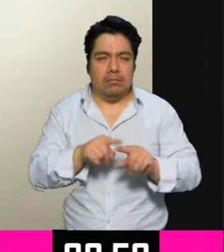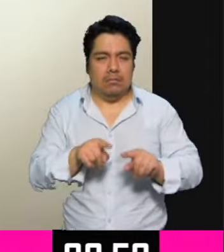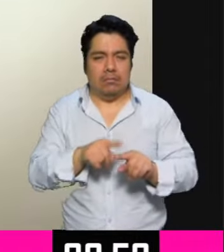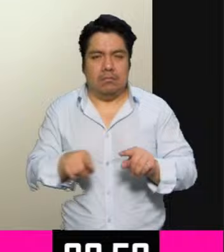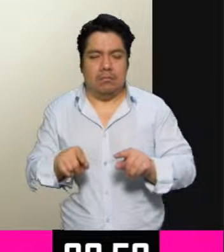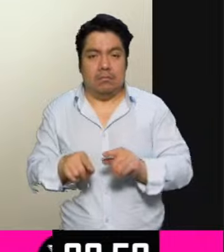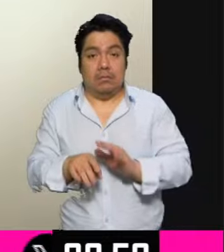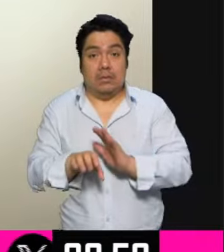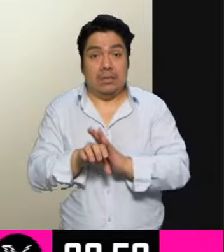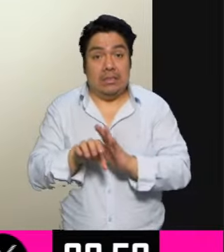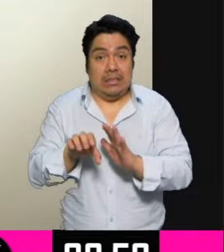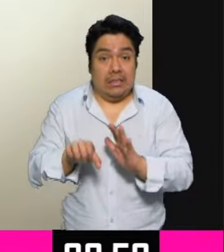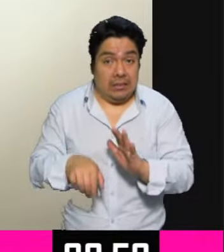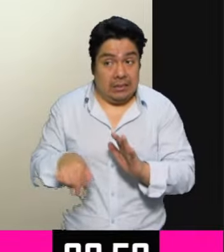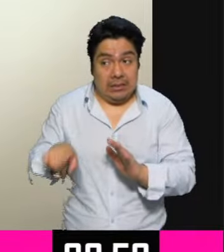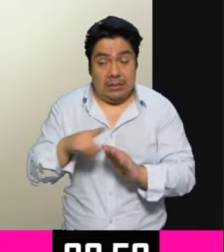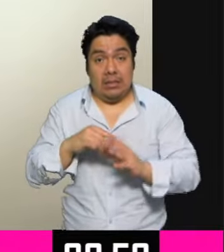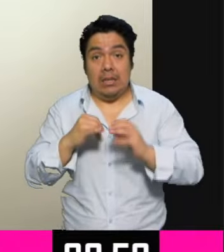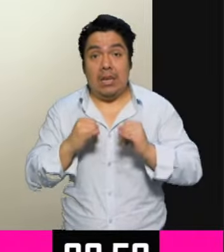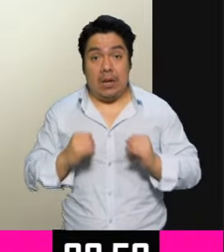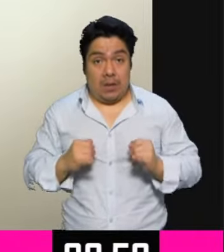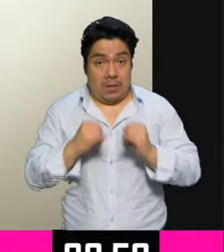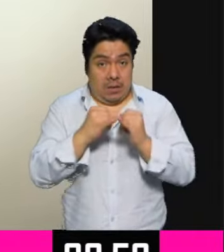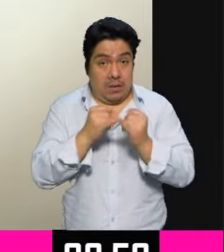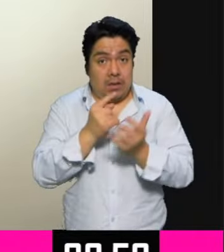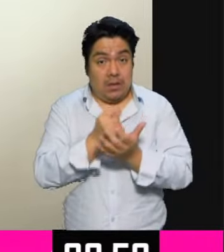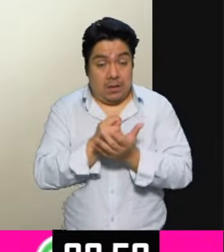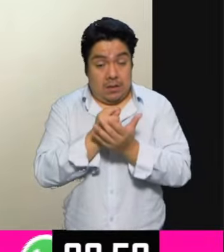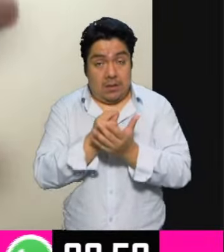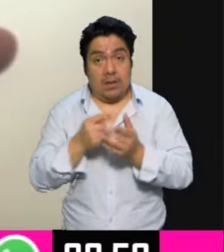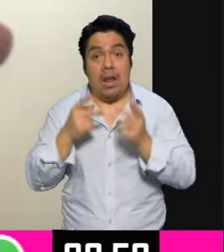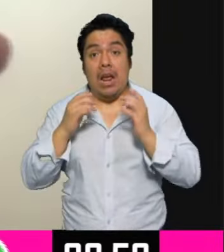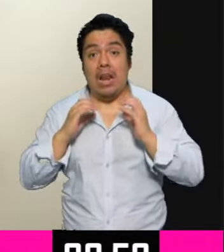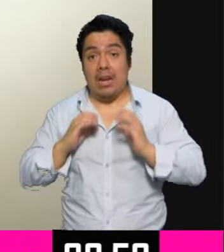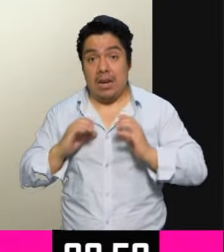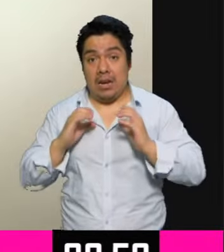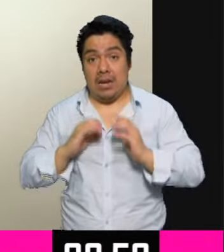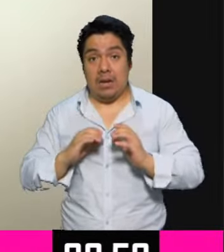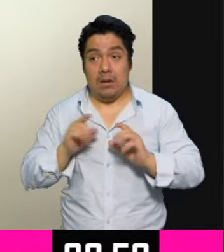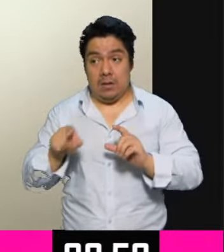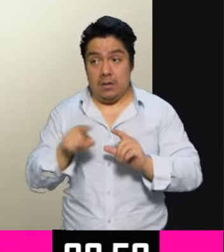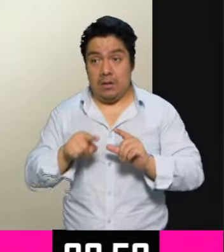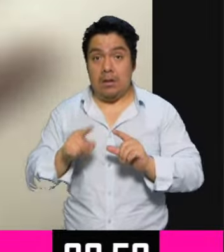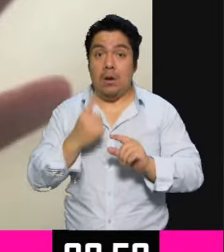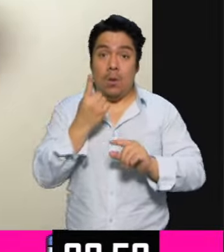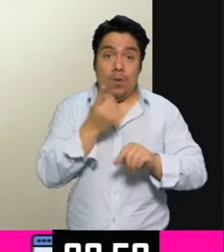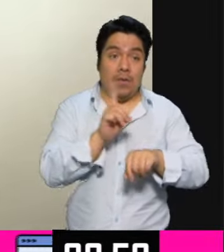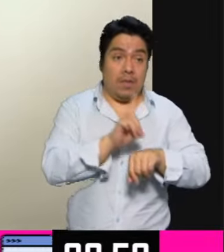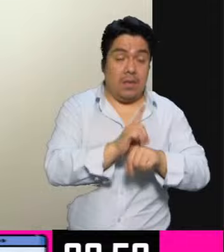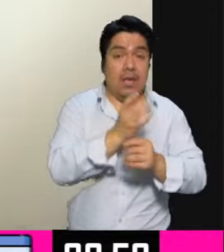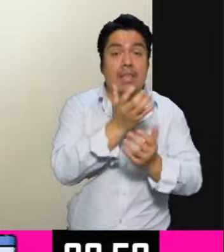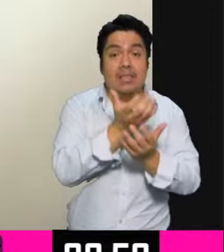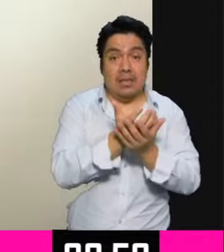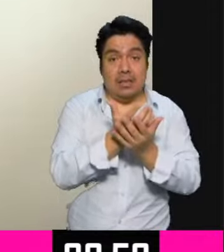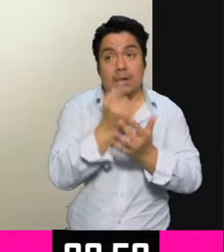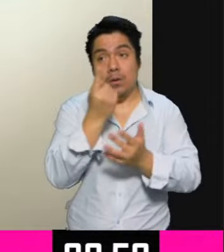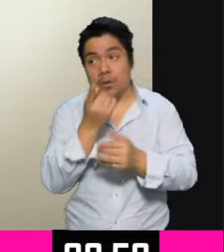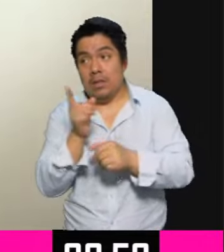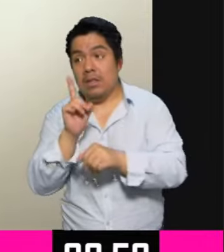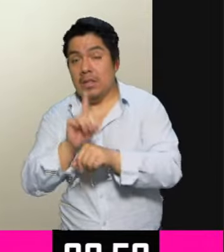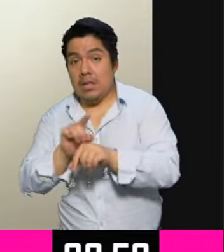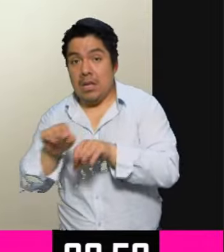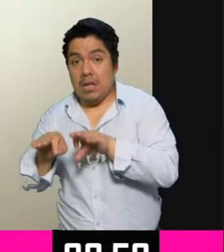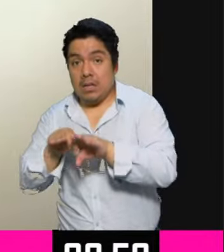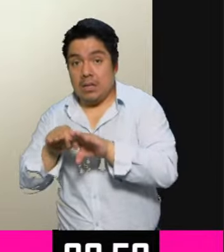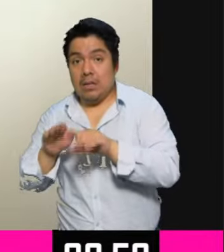cuando se tratan en una institución normalmente los cuidadores tienen que descansar un día y trabajar otro y descansar uno y trabajar porque tan